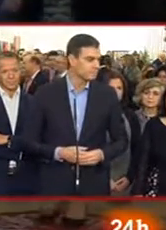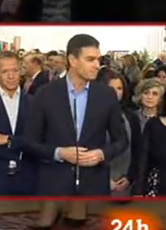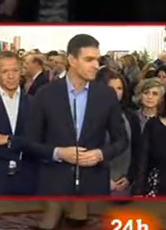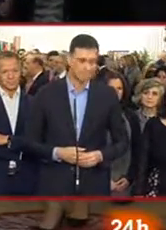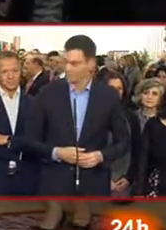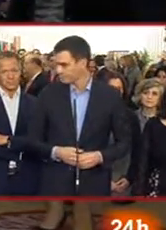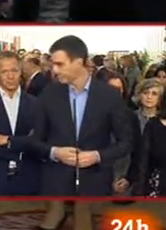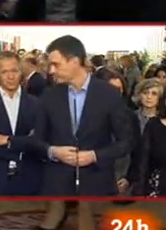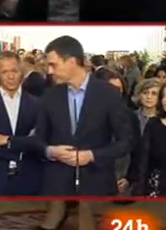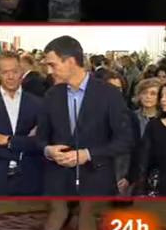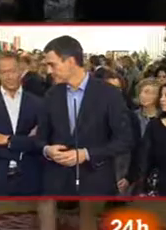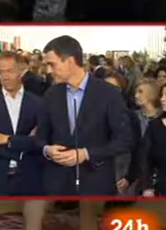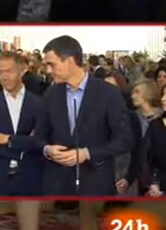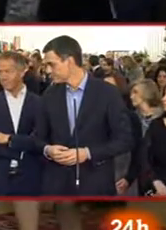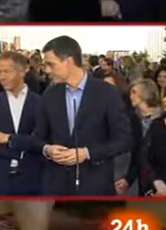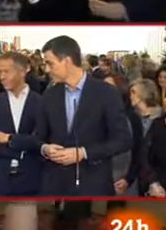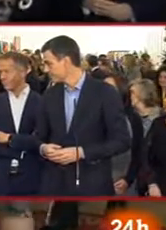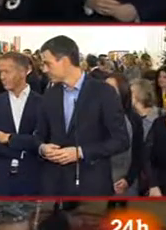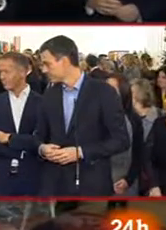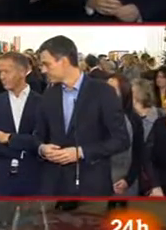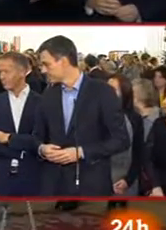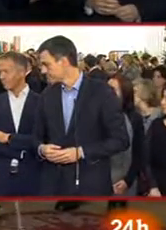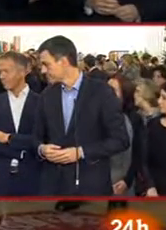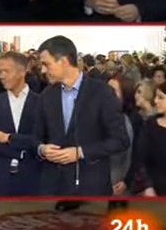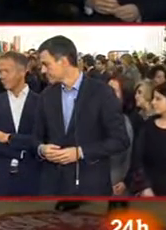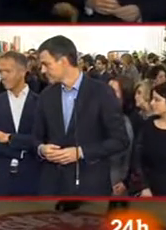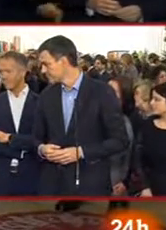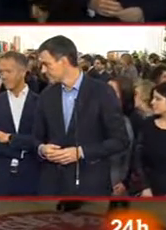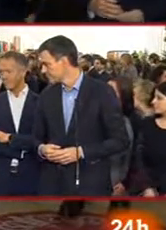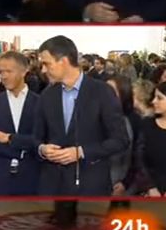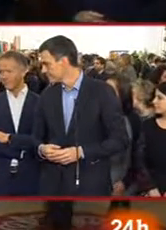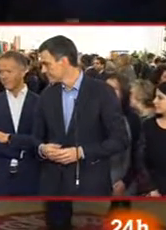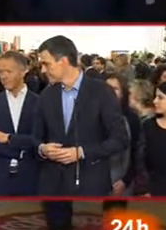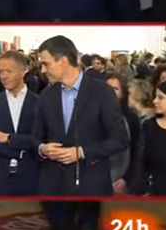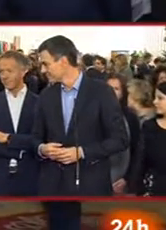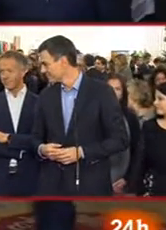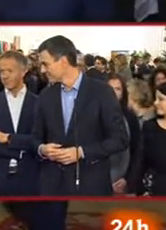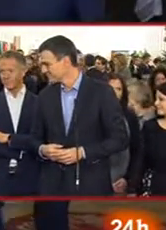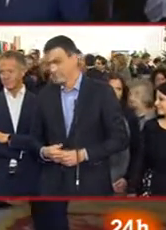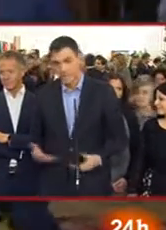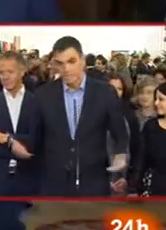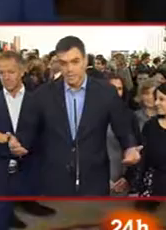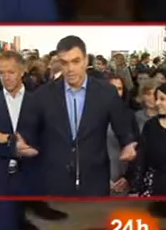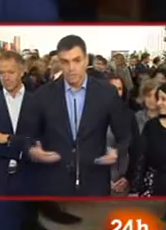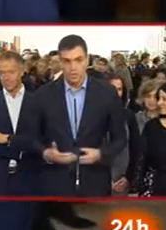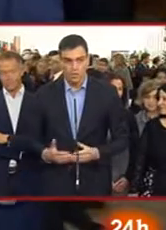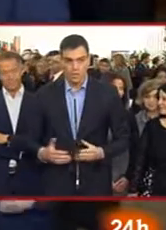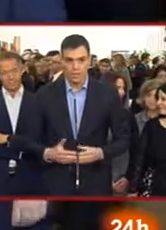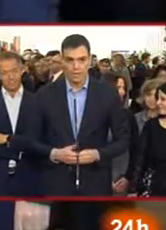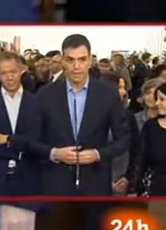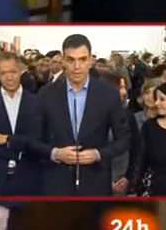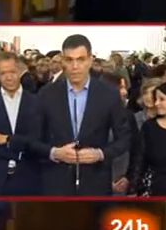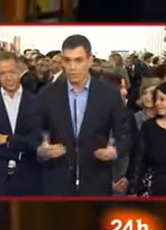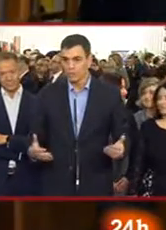constitucional. ¿El presidente del Gobierno le aclare su compromiso con la reforma de la Constitución? Bueno, yo